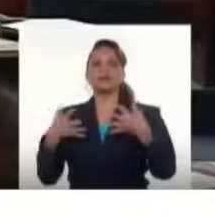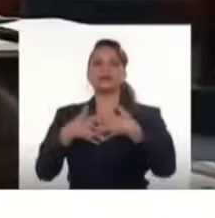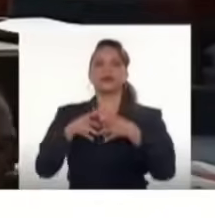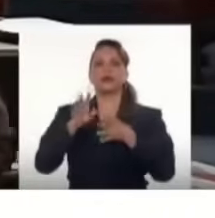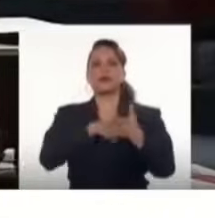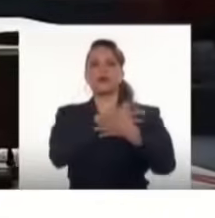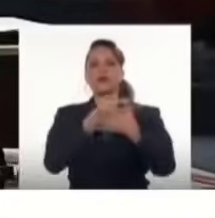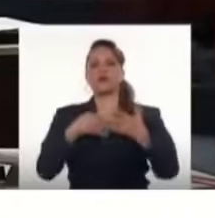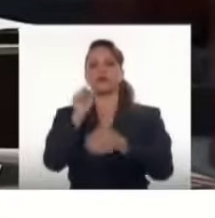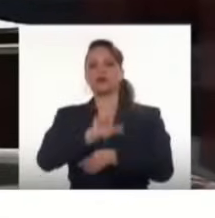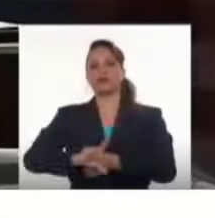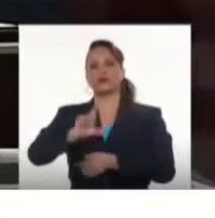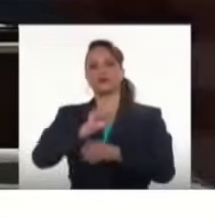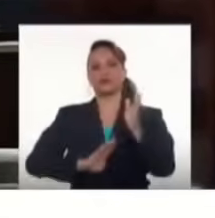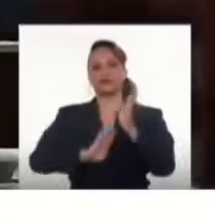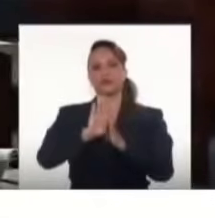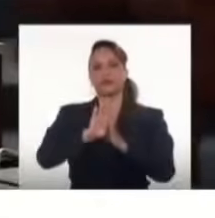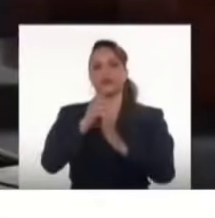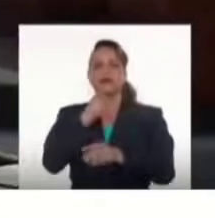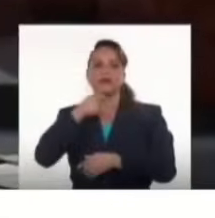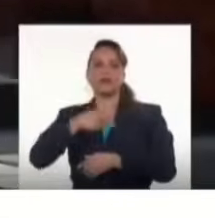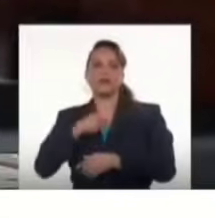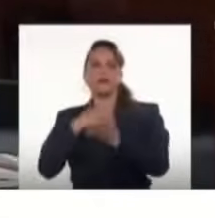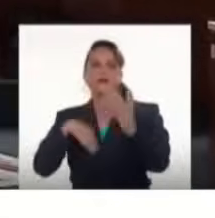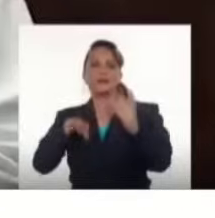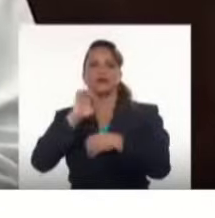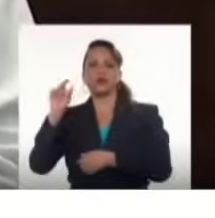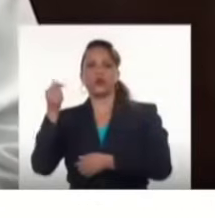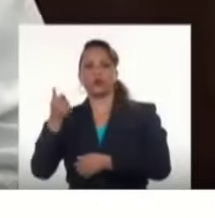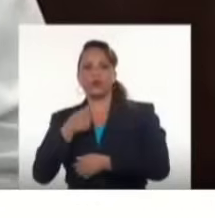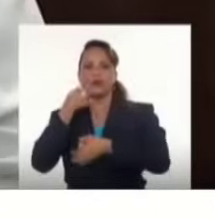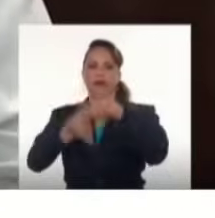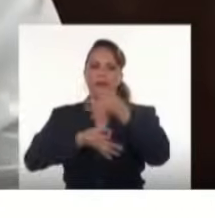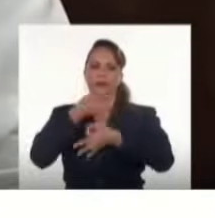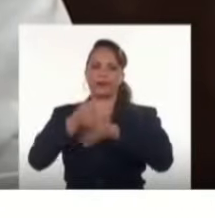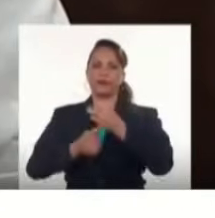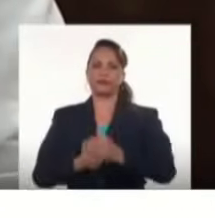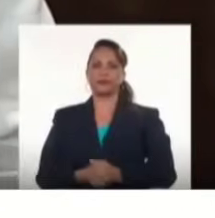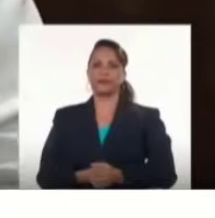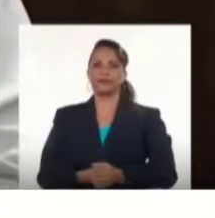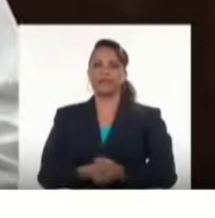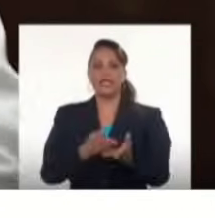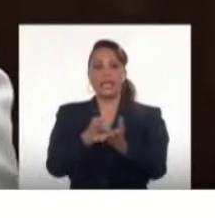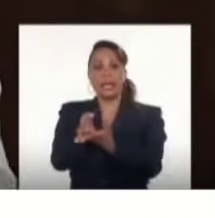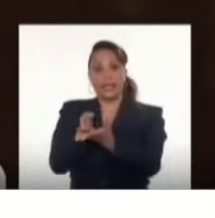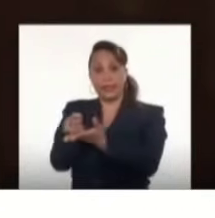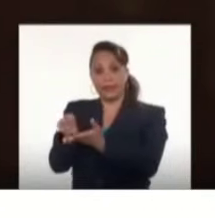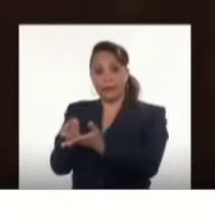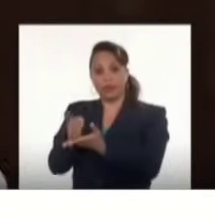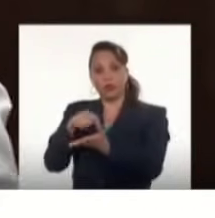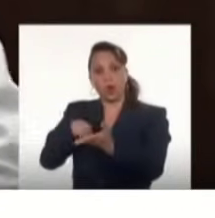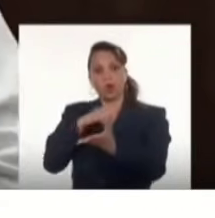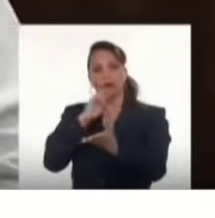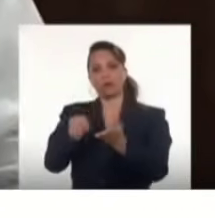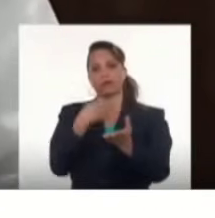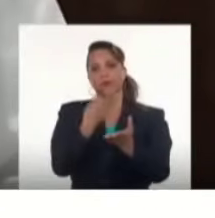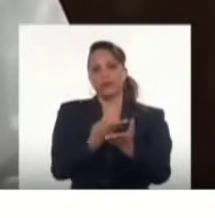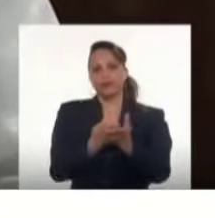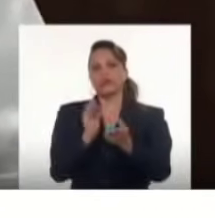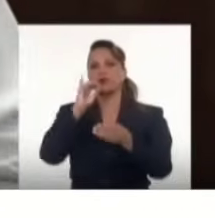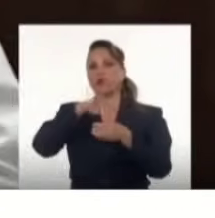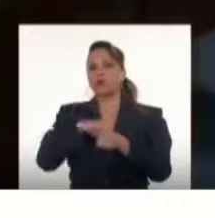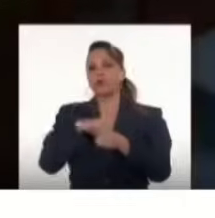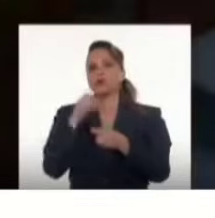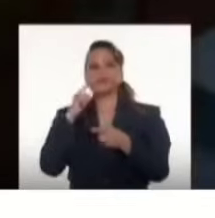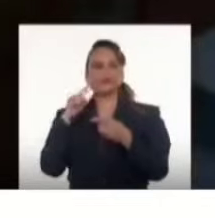desarrollo al decir del ministro de economía Alejandro Gil un lineamiento que estamos proponiendo incorporar que tiene que ver